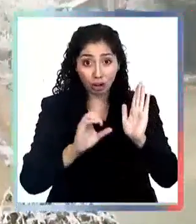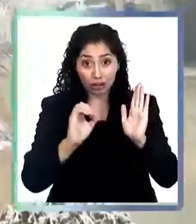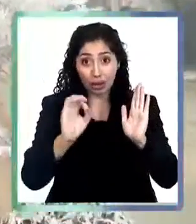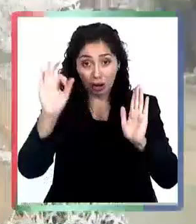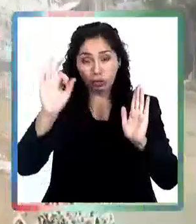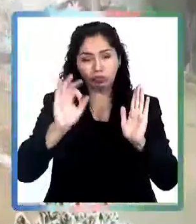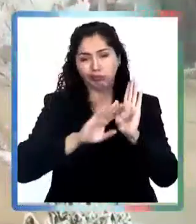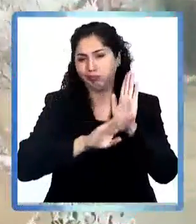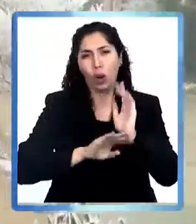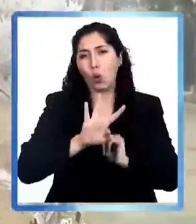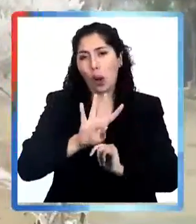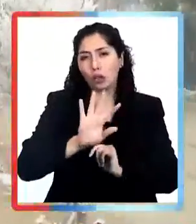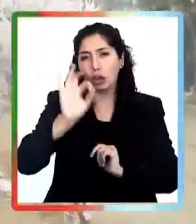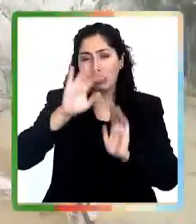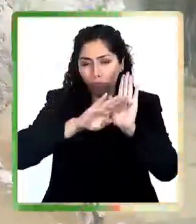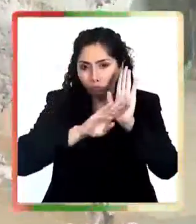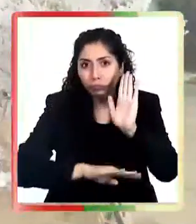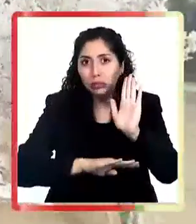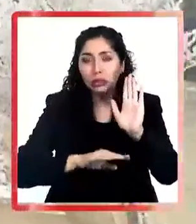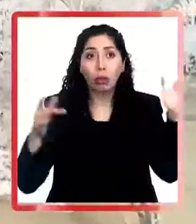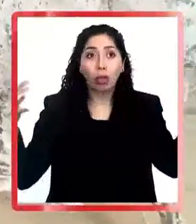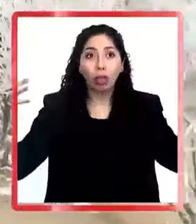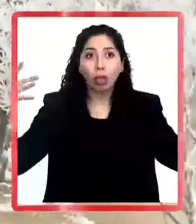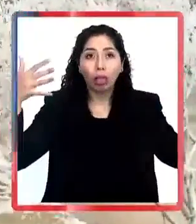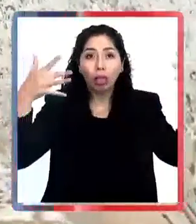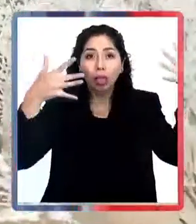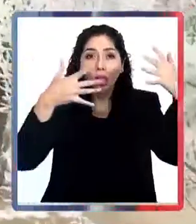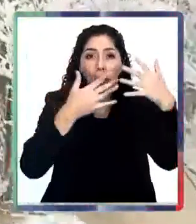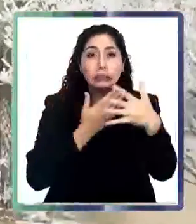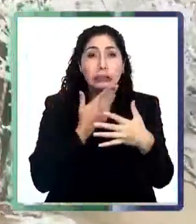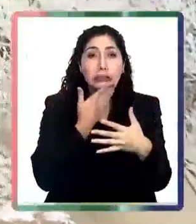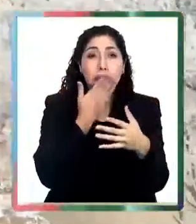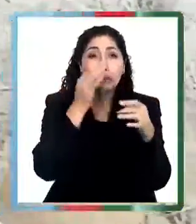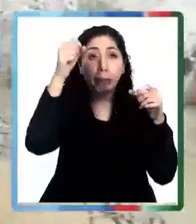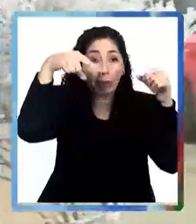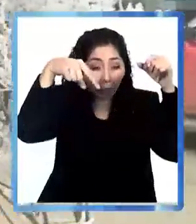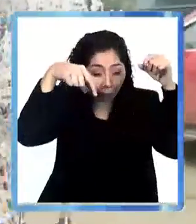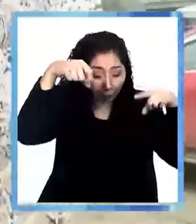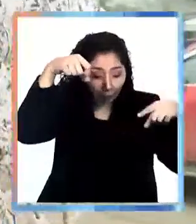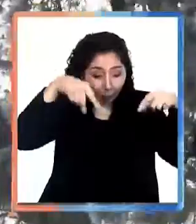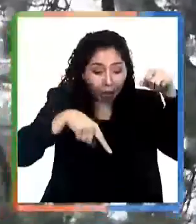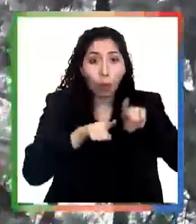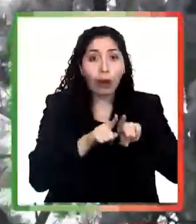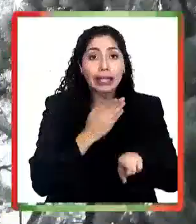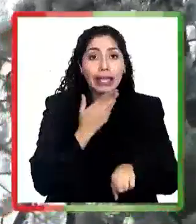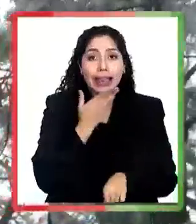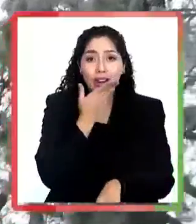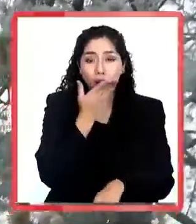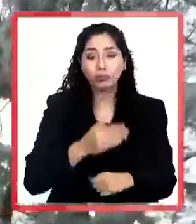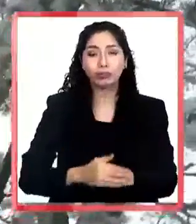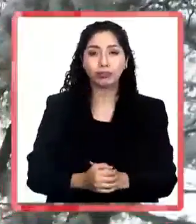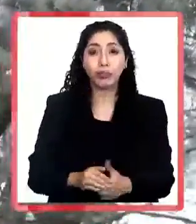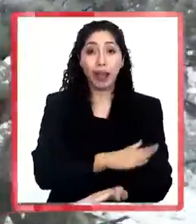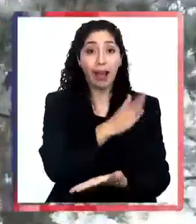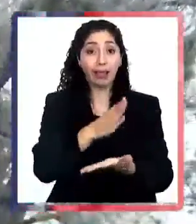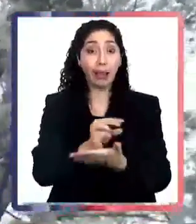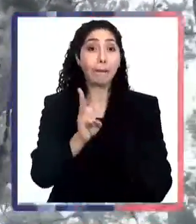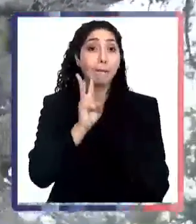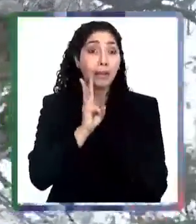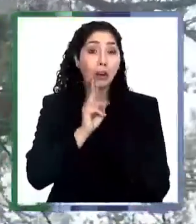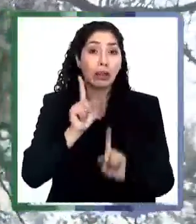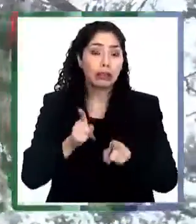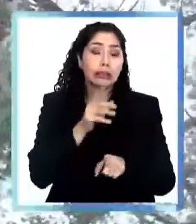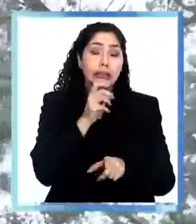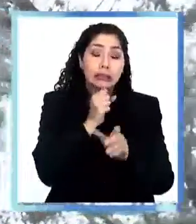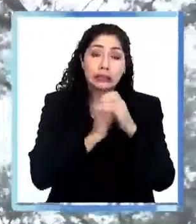grados bajo cero se congela y al congelarse cae como partículas de hielo hasta el miércoles los maulinos deberán